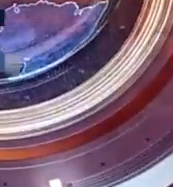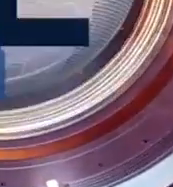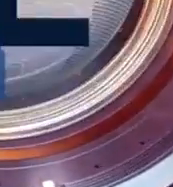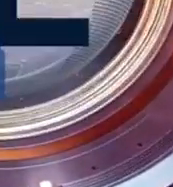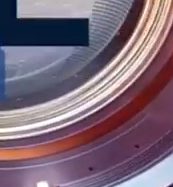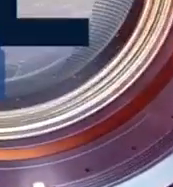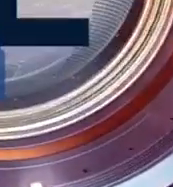dijo